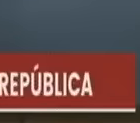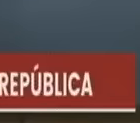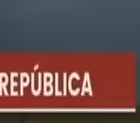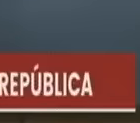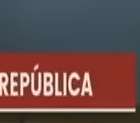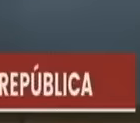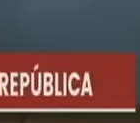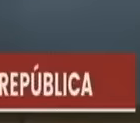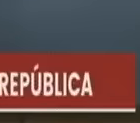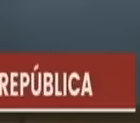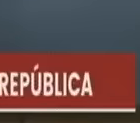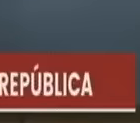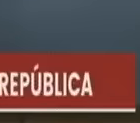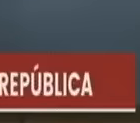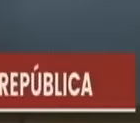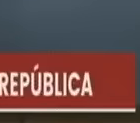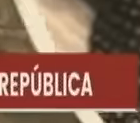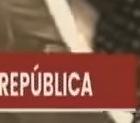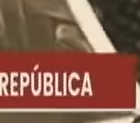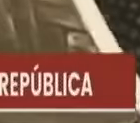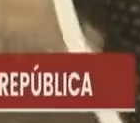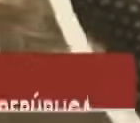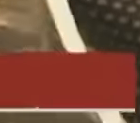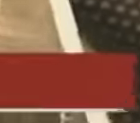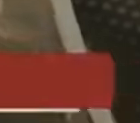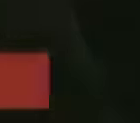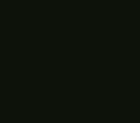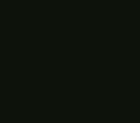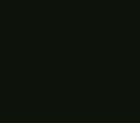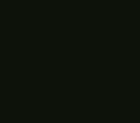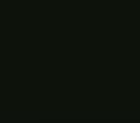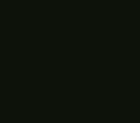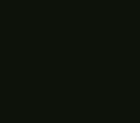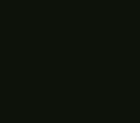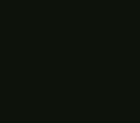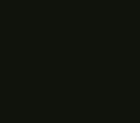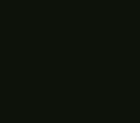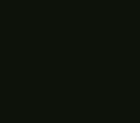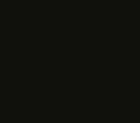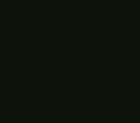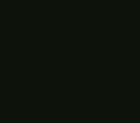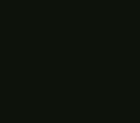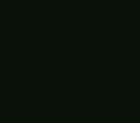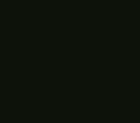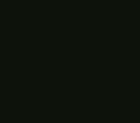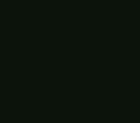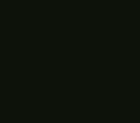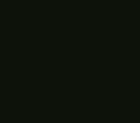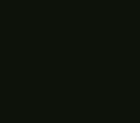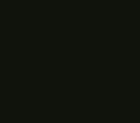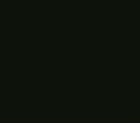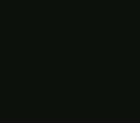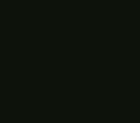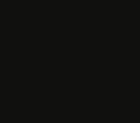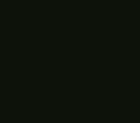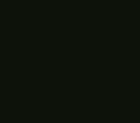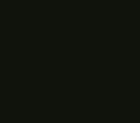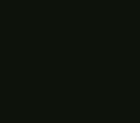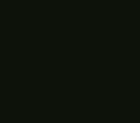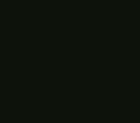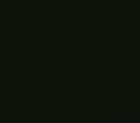mayor detalle, podamos ver también en pantalla cada una de